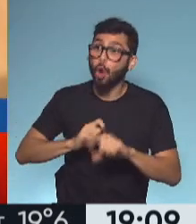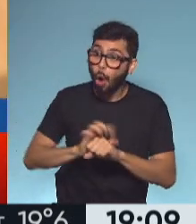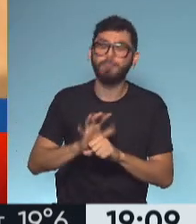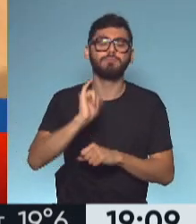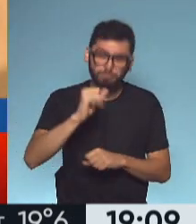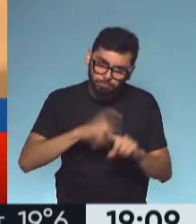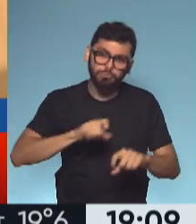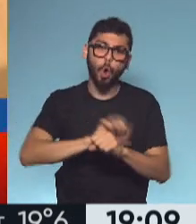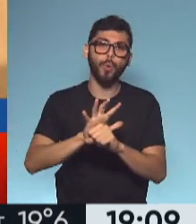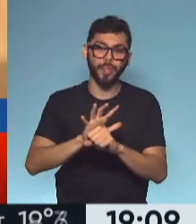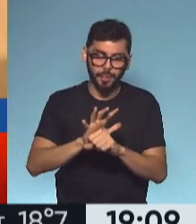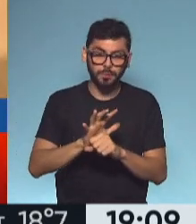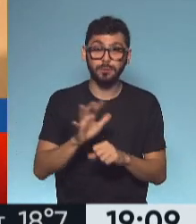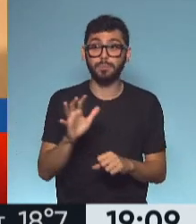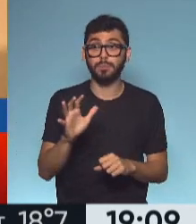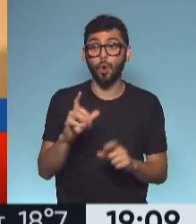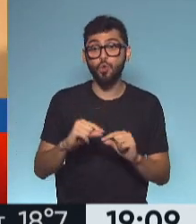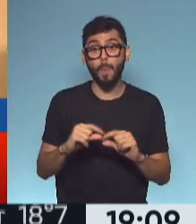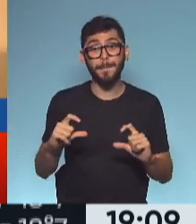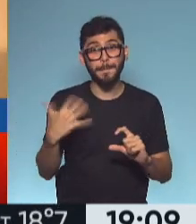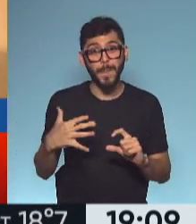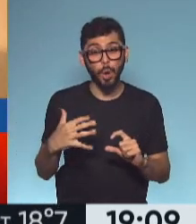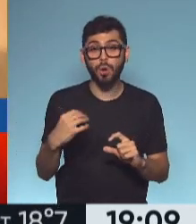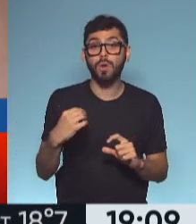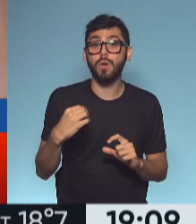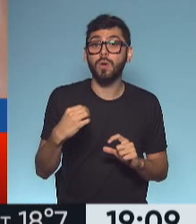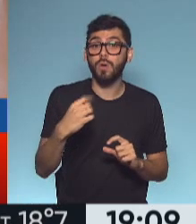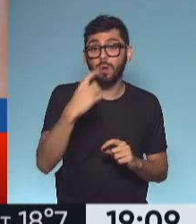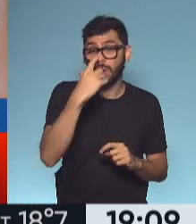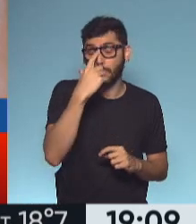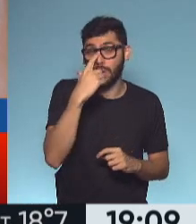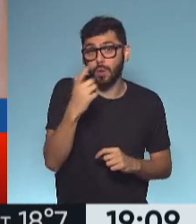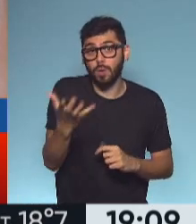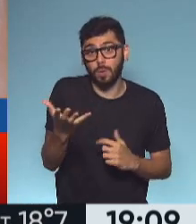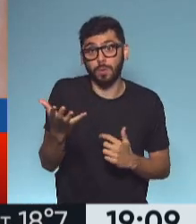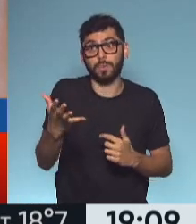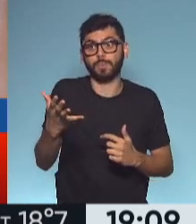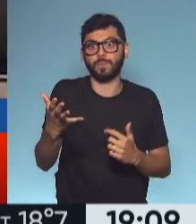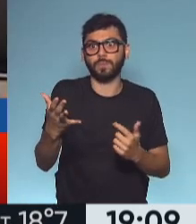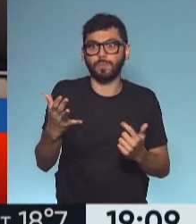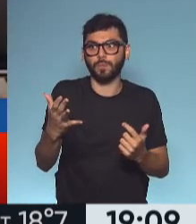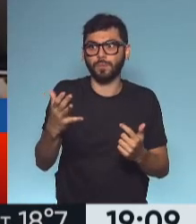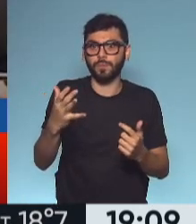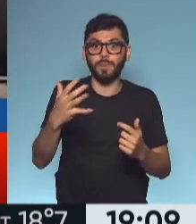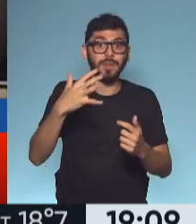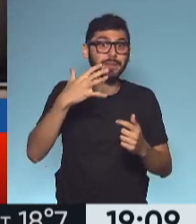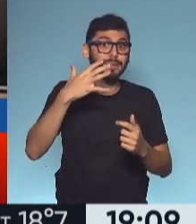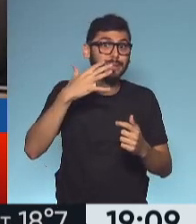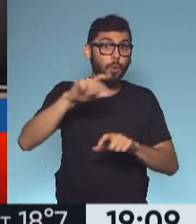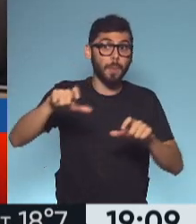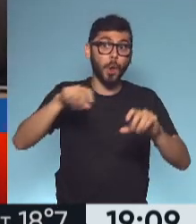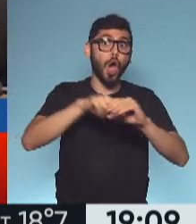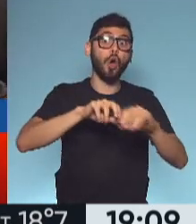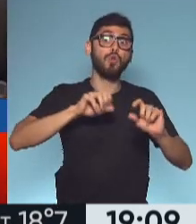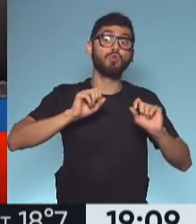COVID. Por COVID. Es tremendo ese dato, Nicolás. ¿Por qué? Porque eso hay que sumarle los que están internados por otros problemas.